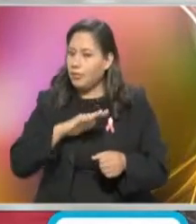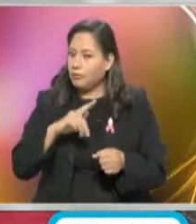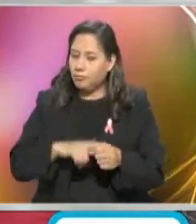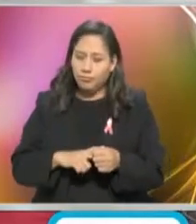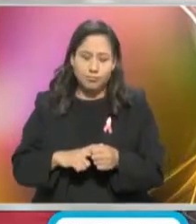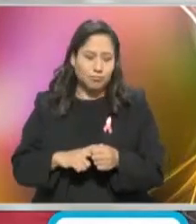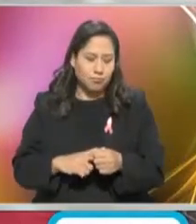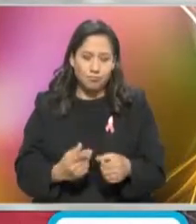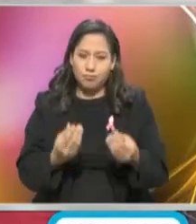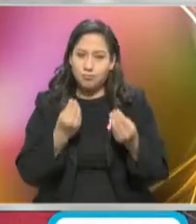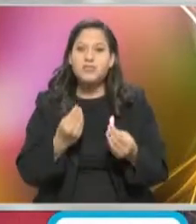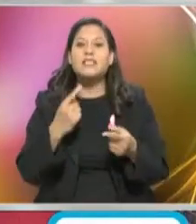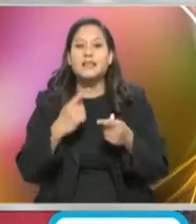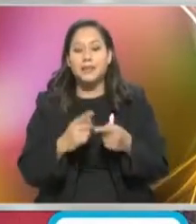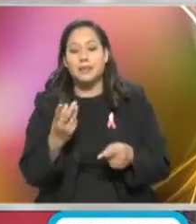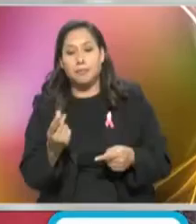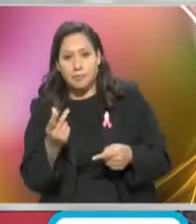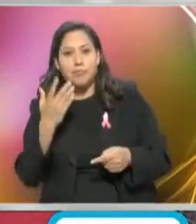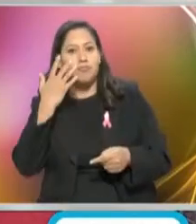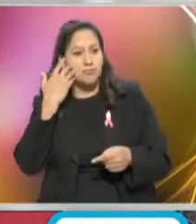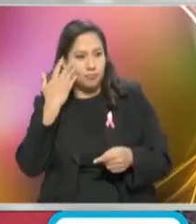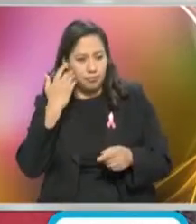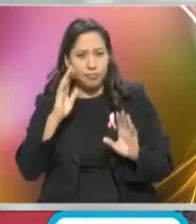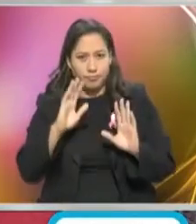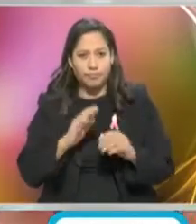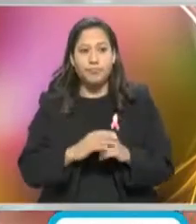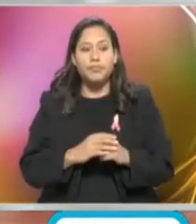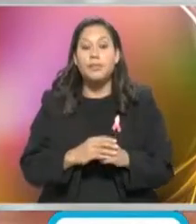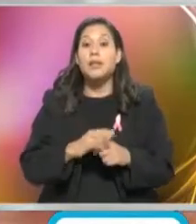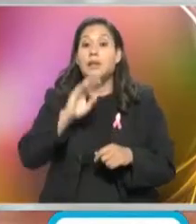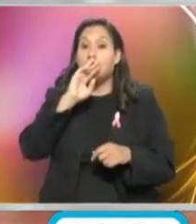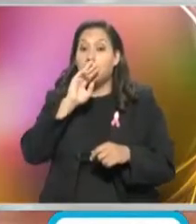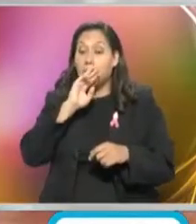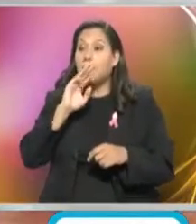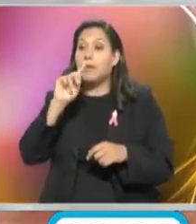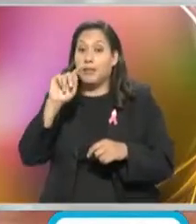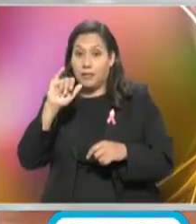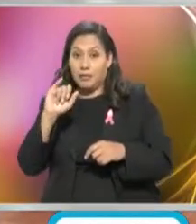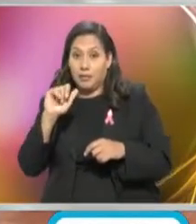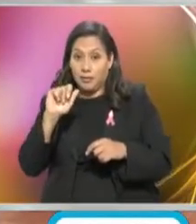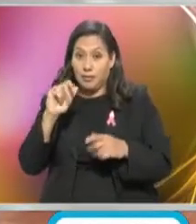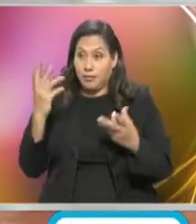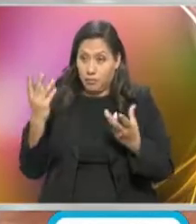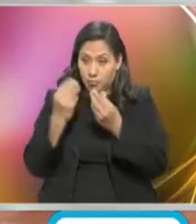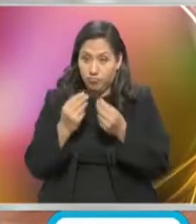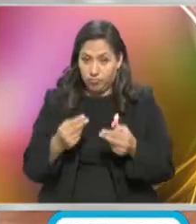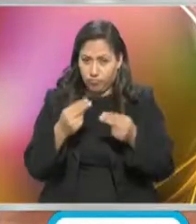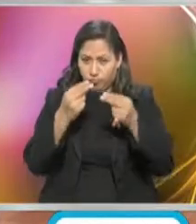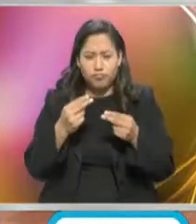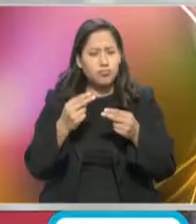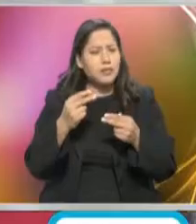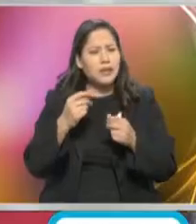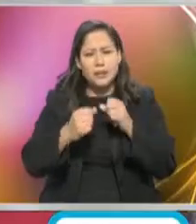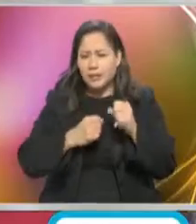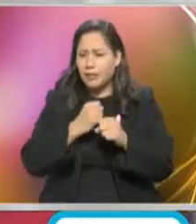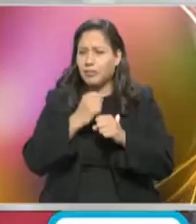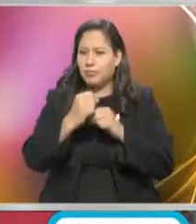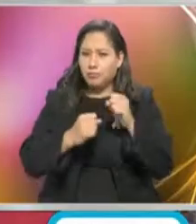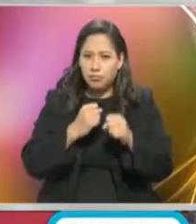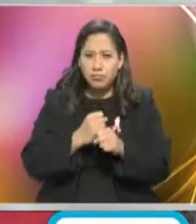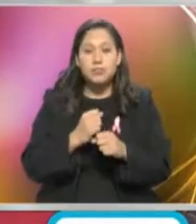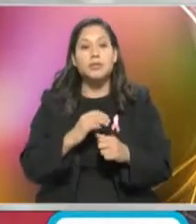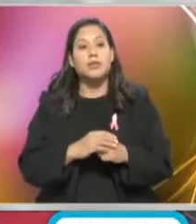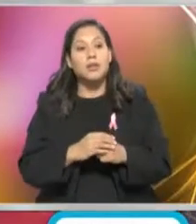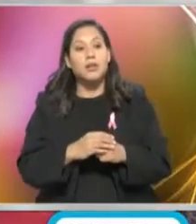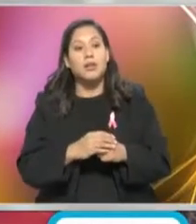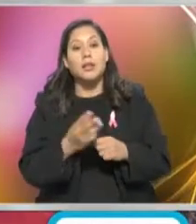mascotas, principalmente los perros y los gatos. Ok. Junto con su mamá y su tía se han dedicado toda la vida, que van a una